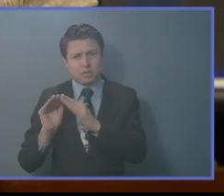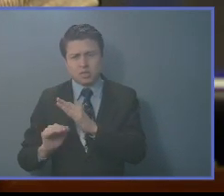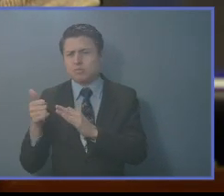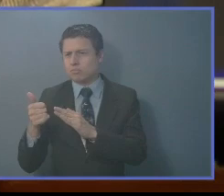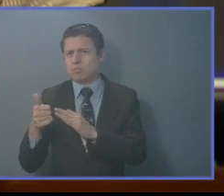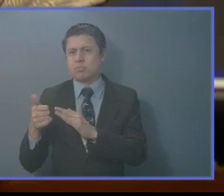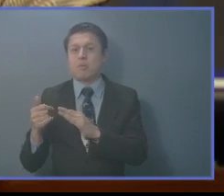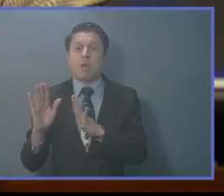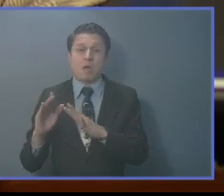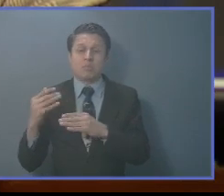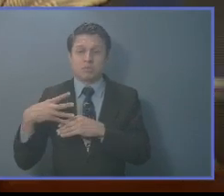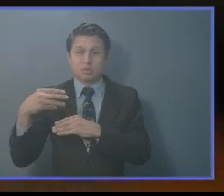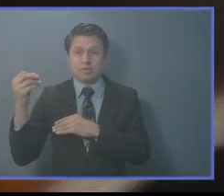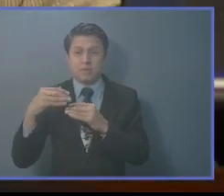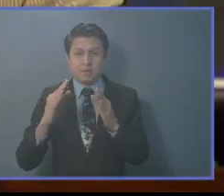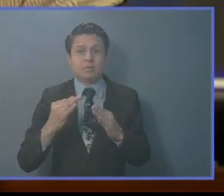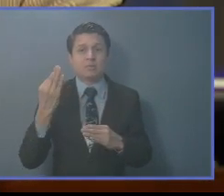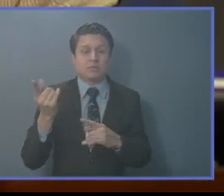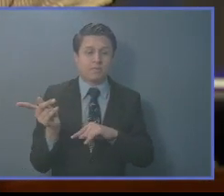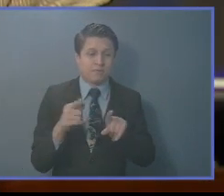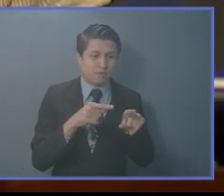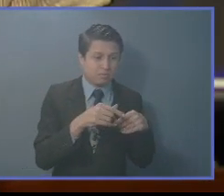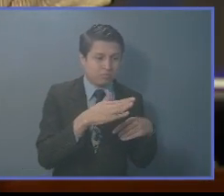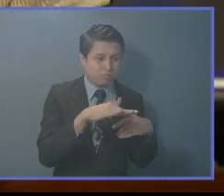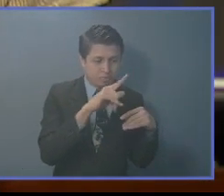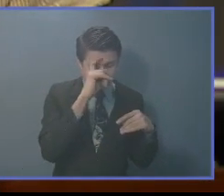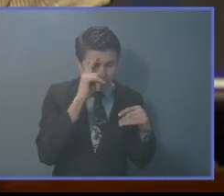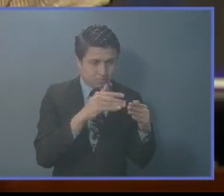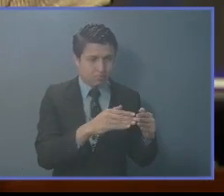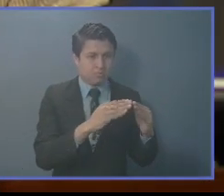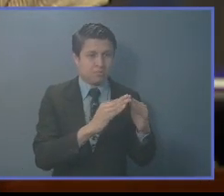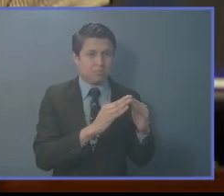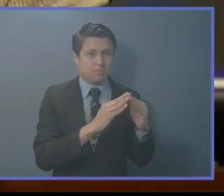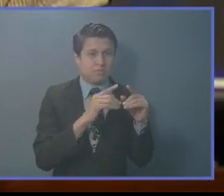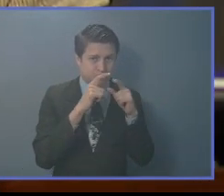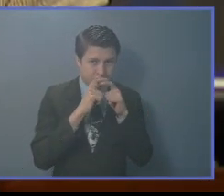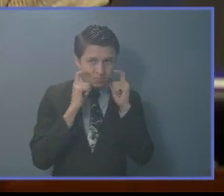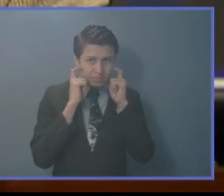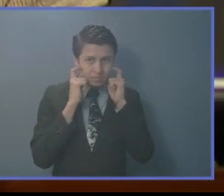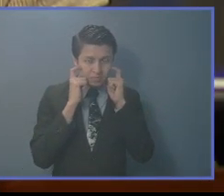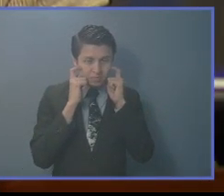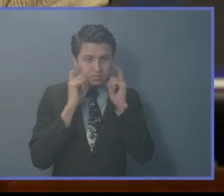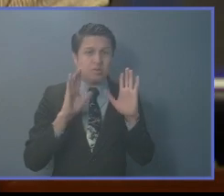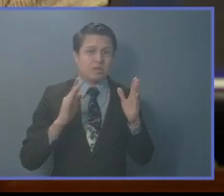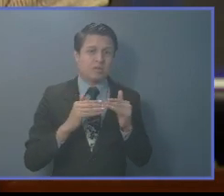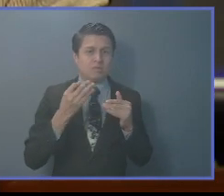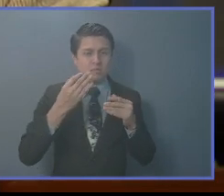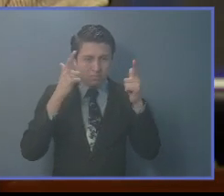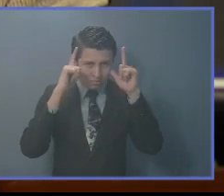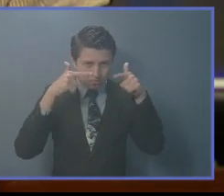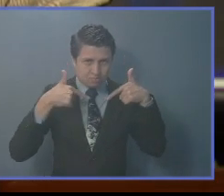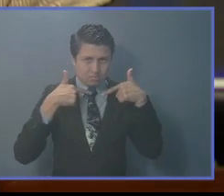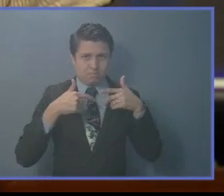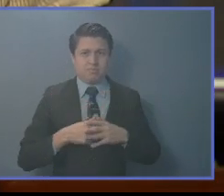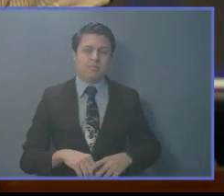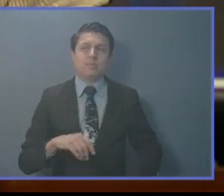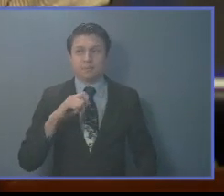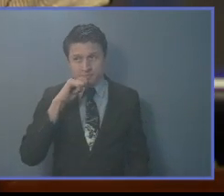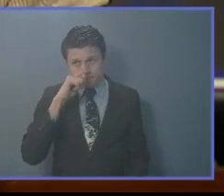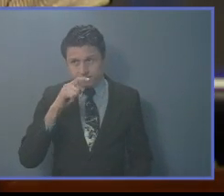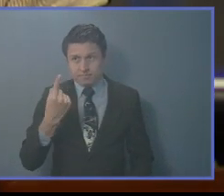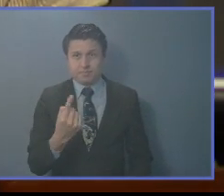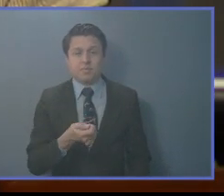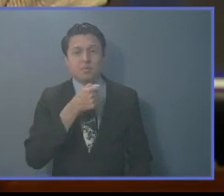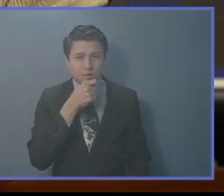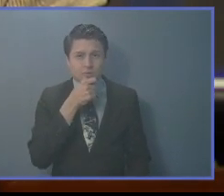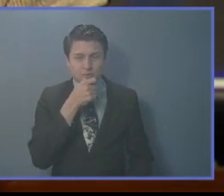persona que tosa o estornude. 4. Tocarse los ojos, la nariz o la boca. 5. Cuando se tose o